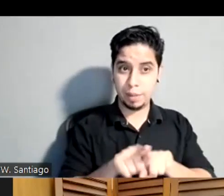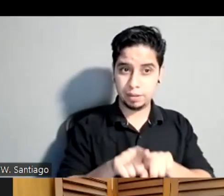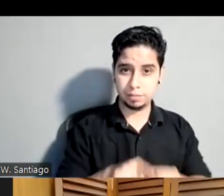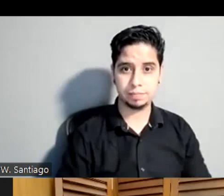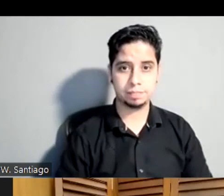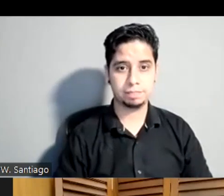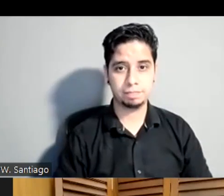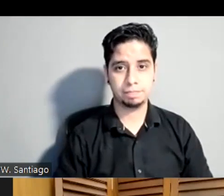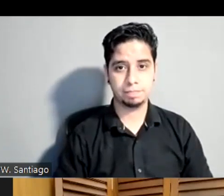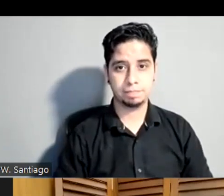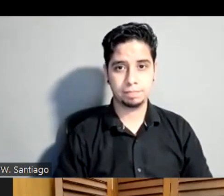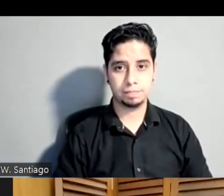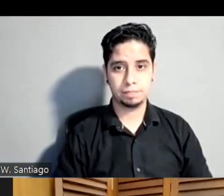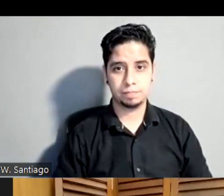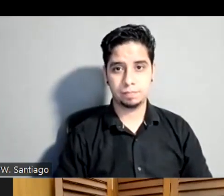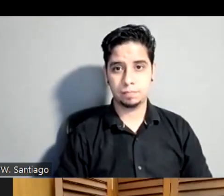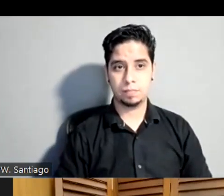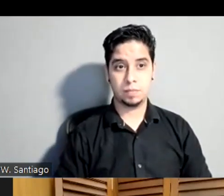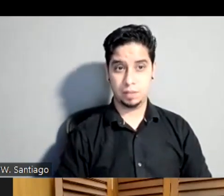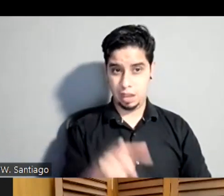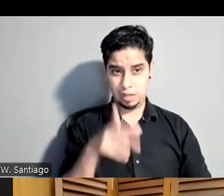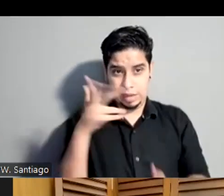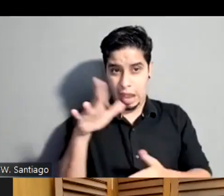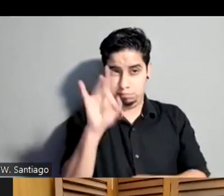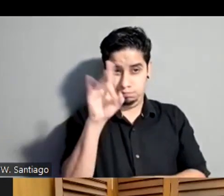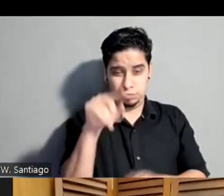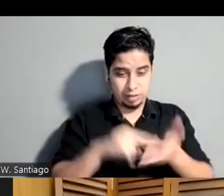además que te ve y dice, sí, yo sé que tú puedes.